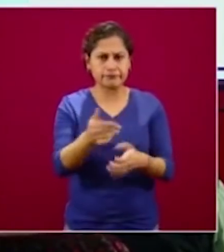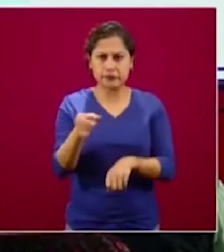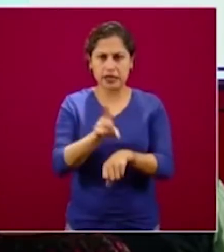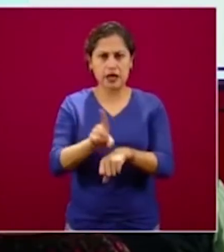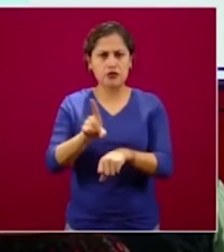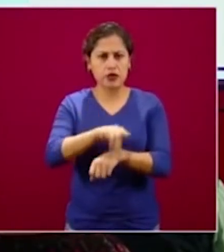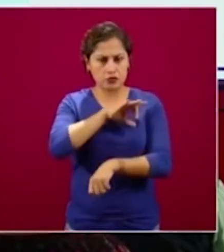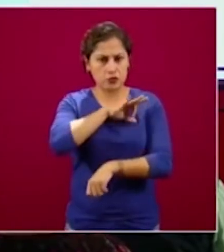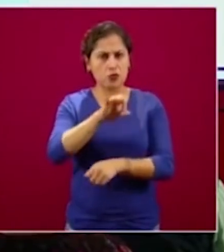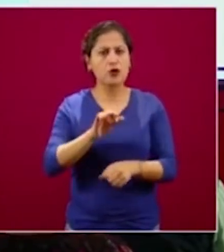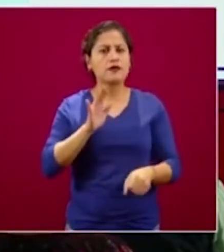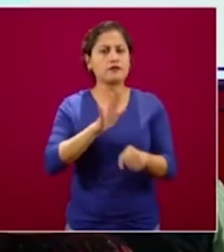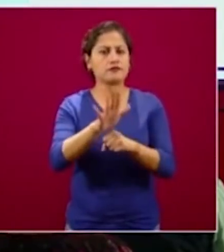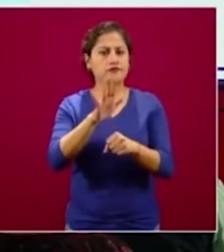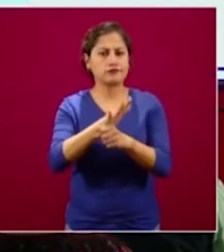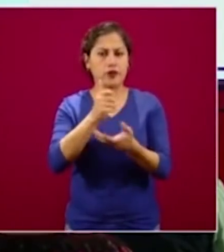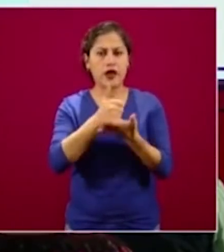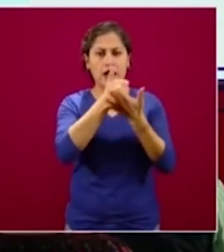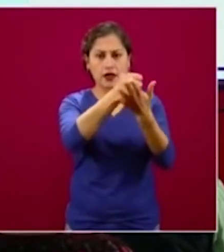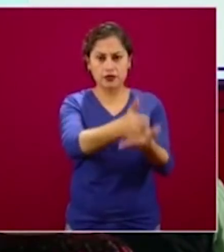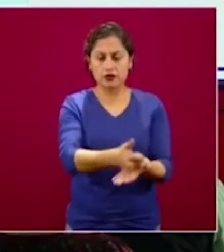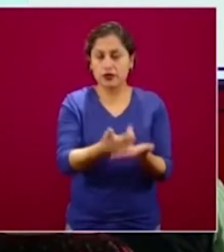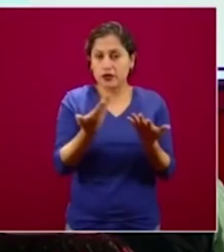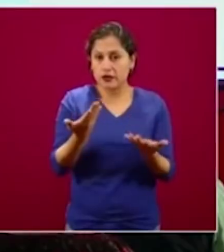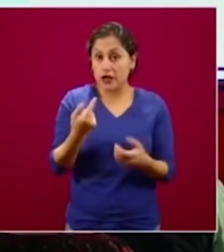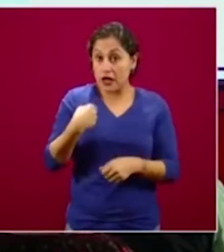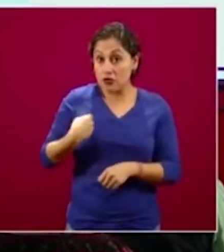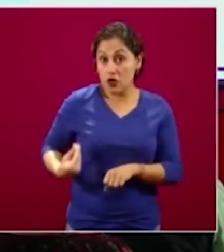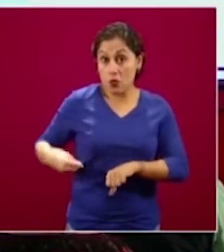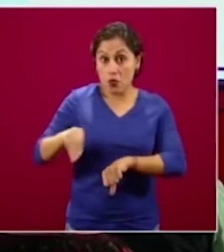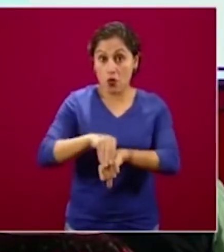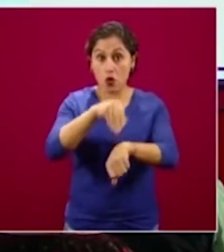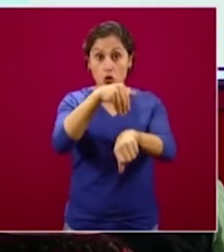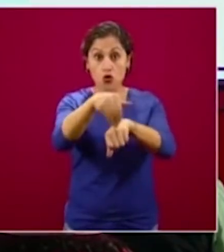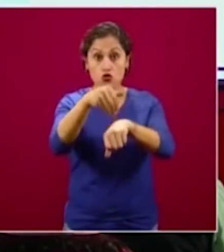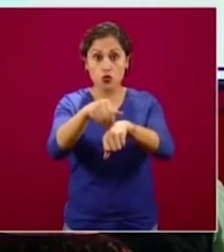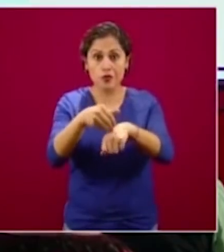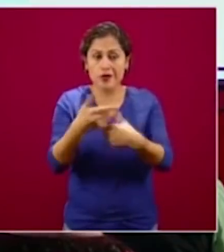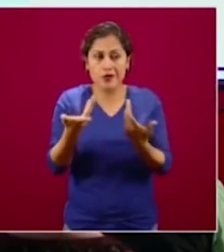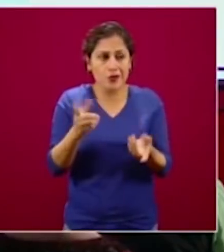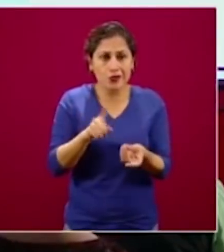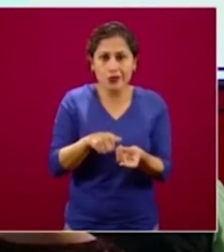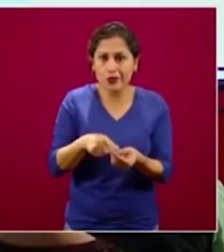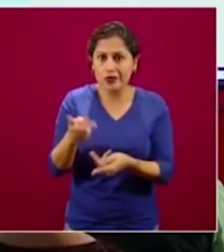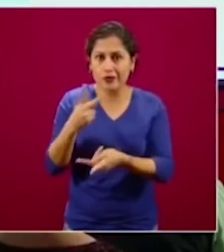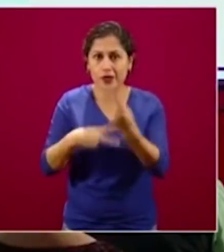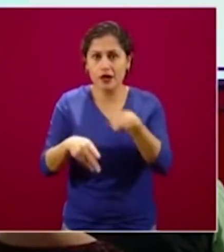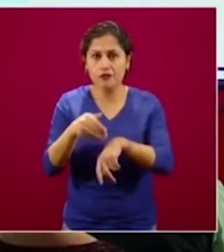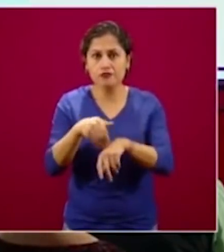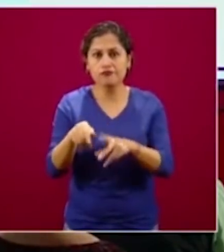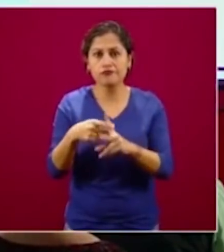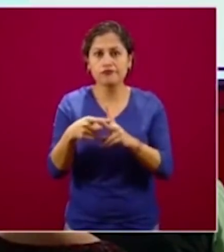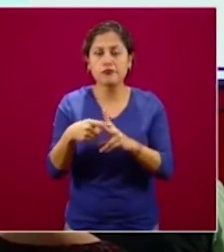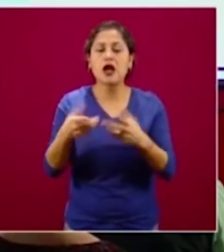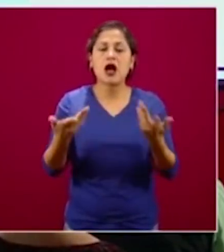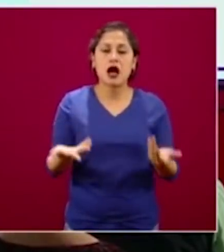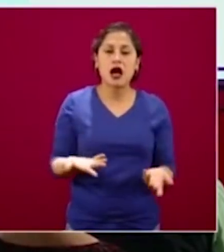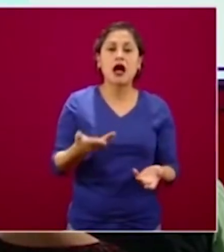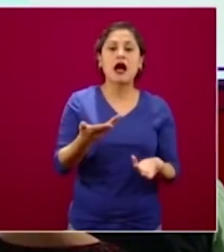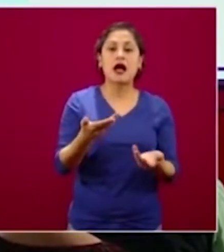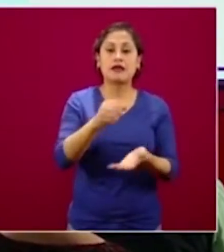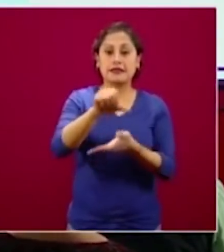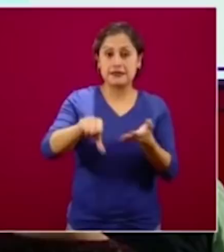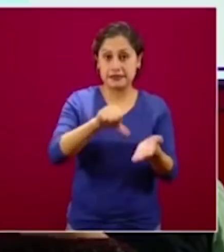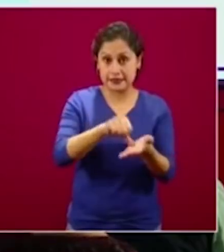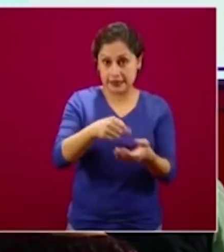¿De dónde surgen estos números? De los informes que emiten los bancos de sangre mes con mes. Estos números se